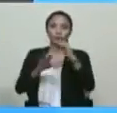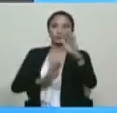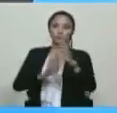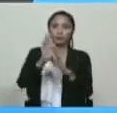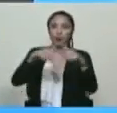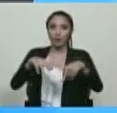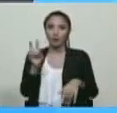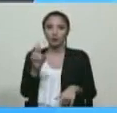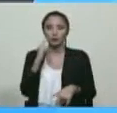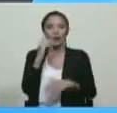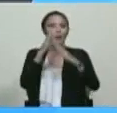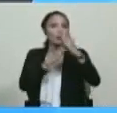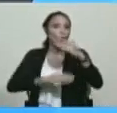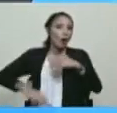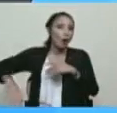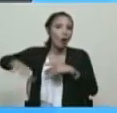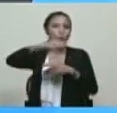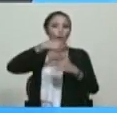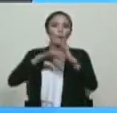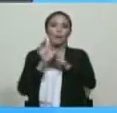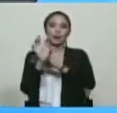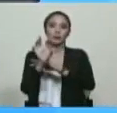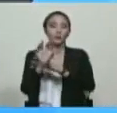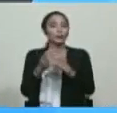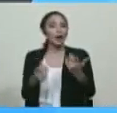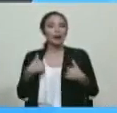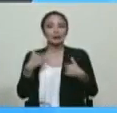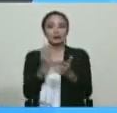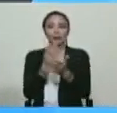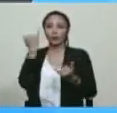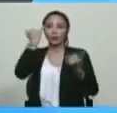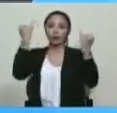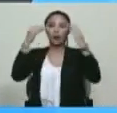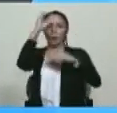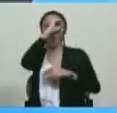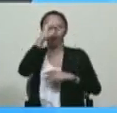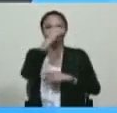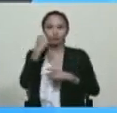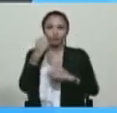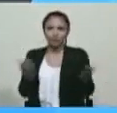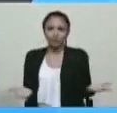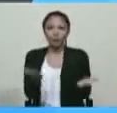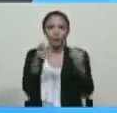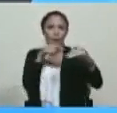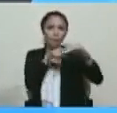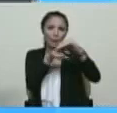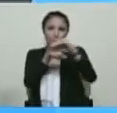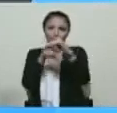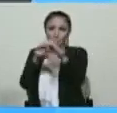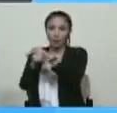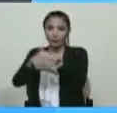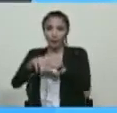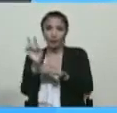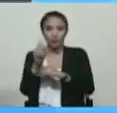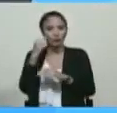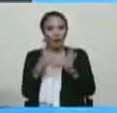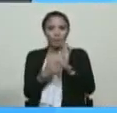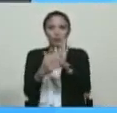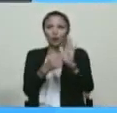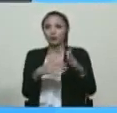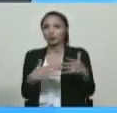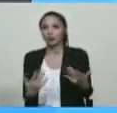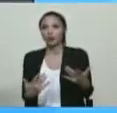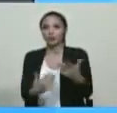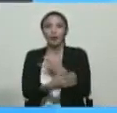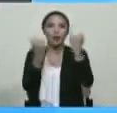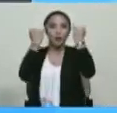Venezuela en todos los sectores. Yo siempre lo he dicho, no hay un solo terruño de Venezuela donde no esté expresada allí también